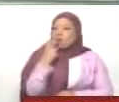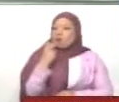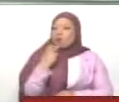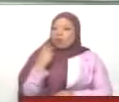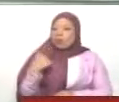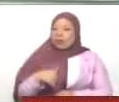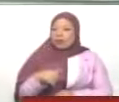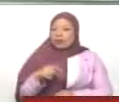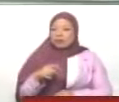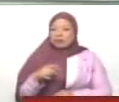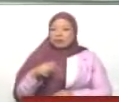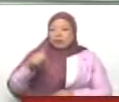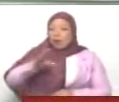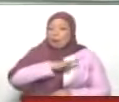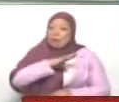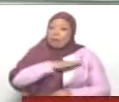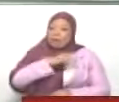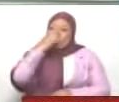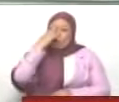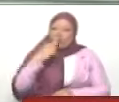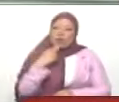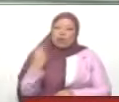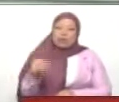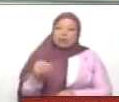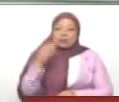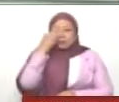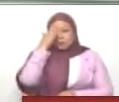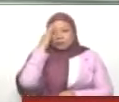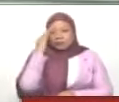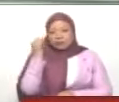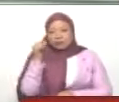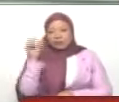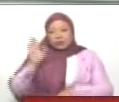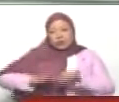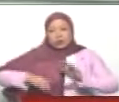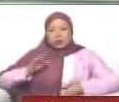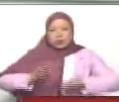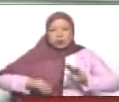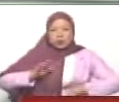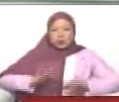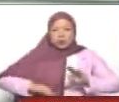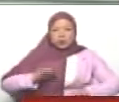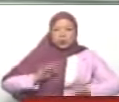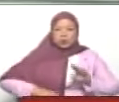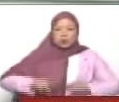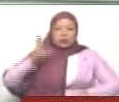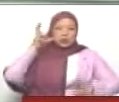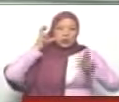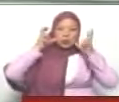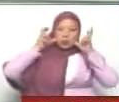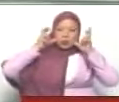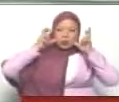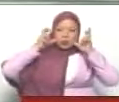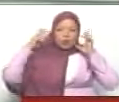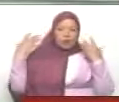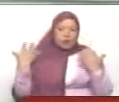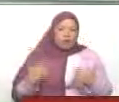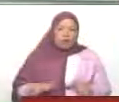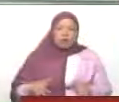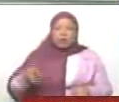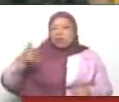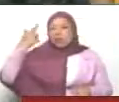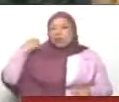allá. No el Márquez, ¿qué me dice, chico? ¿Cómo suenan los tambores por allá? Sonaron durísimo, presidente. Ayer